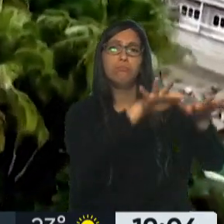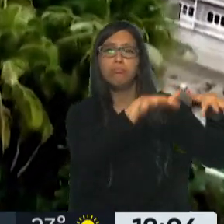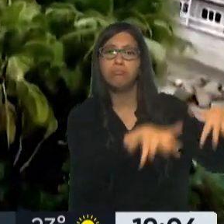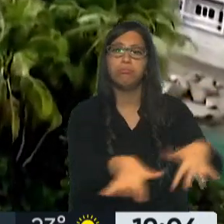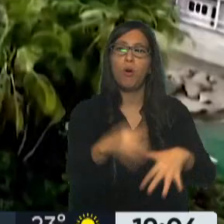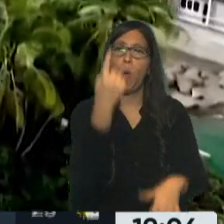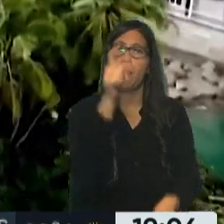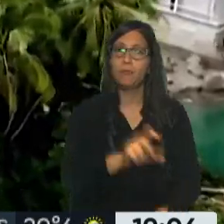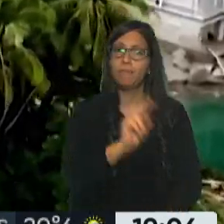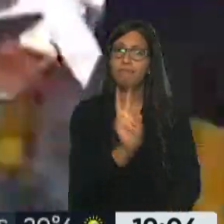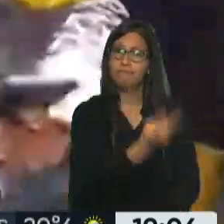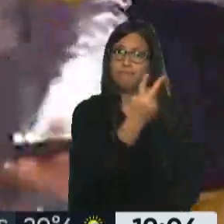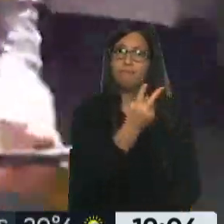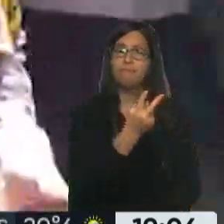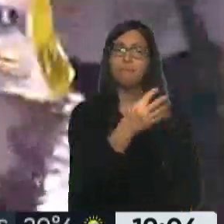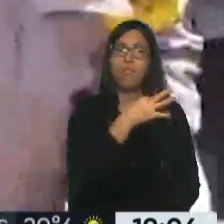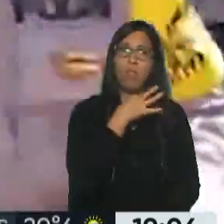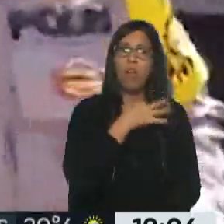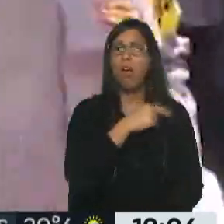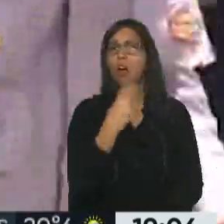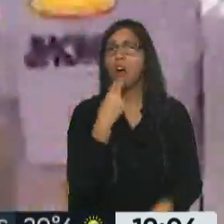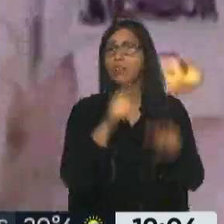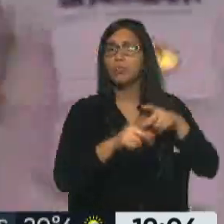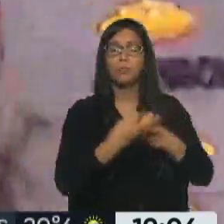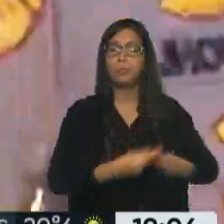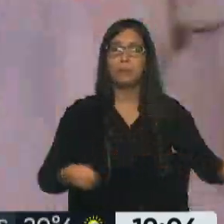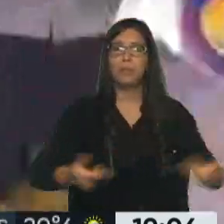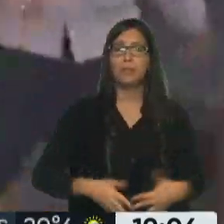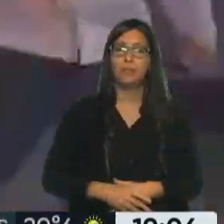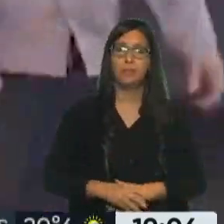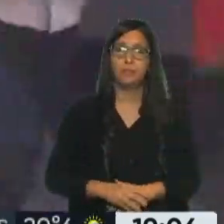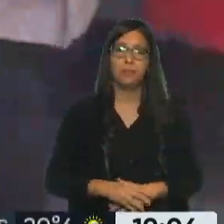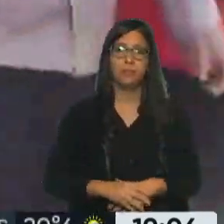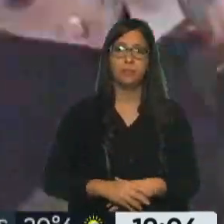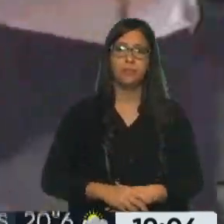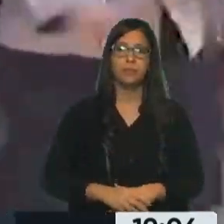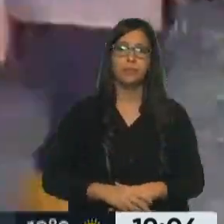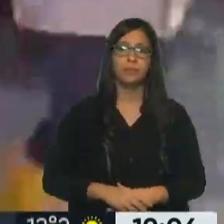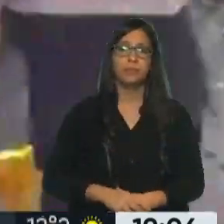una persona, mientras que otras 11 se encuentran desaparecidas.